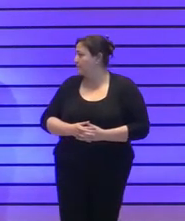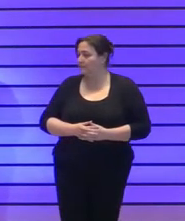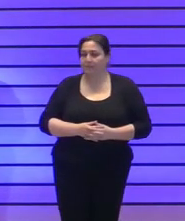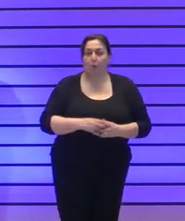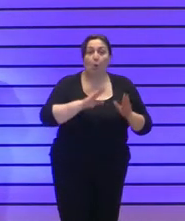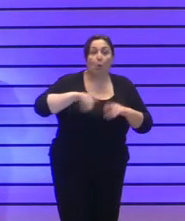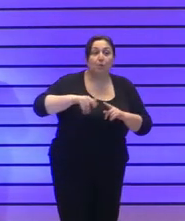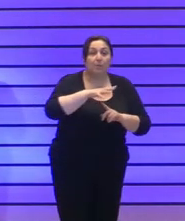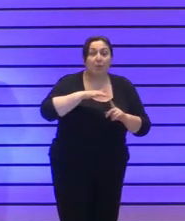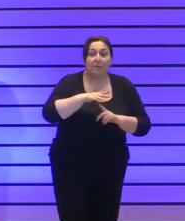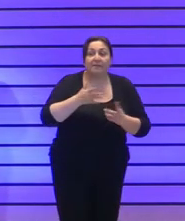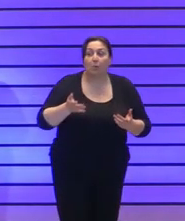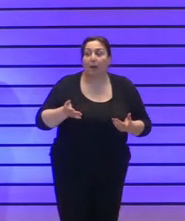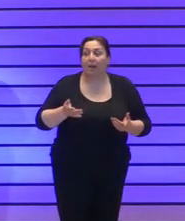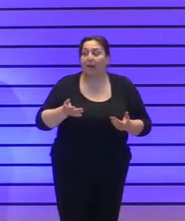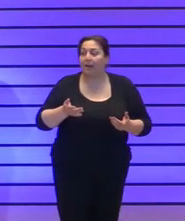último? No,